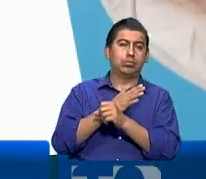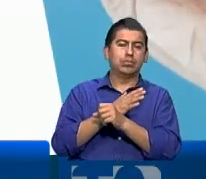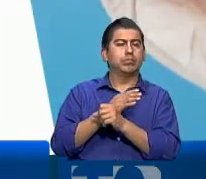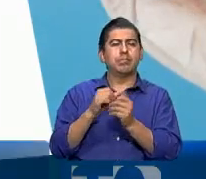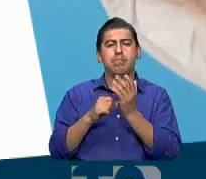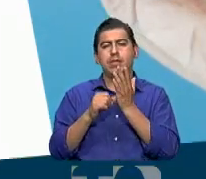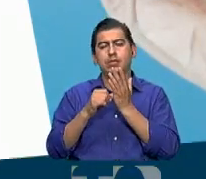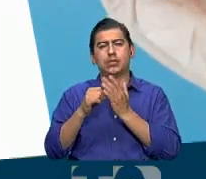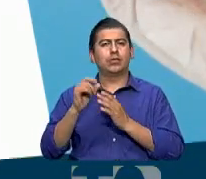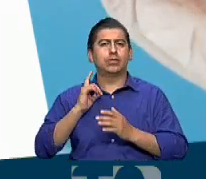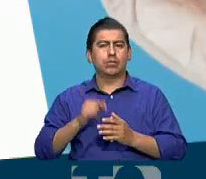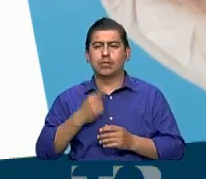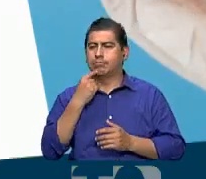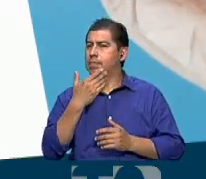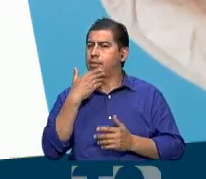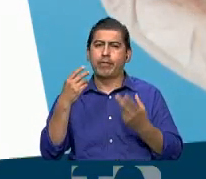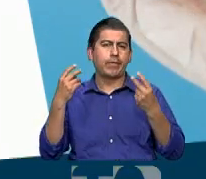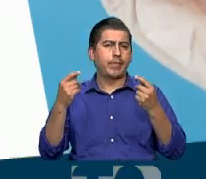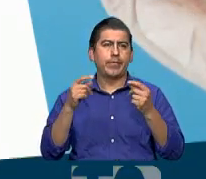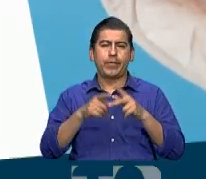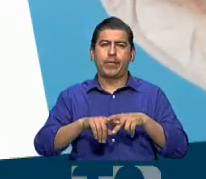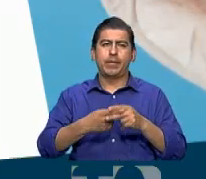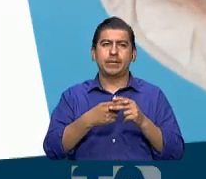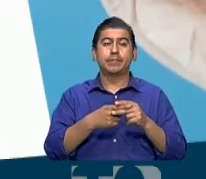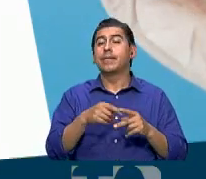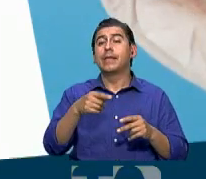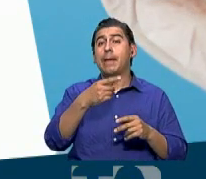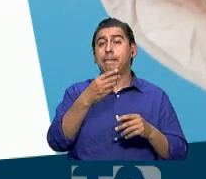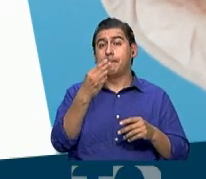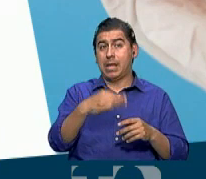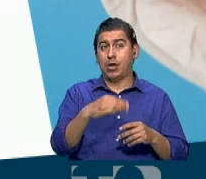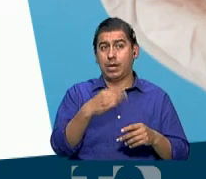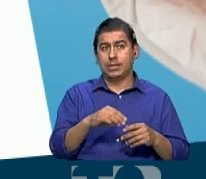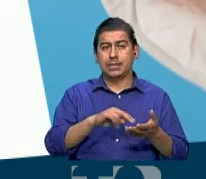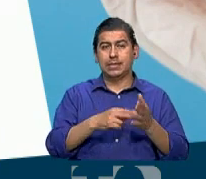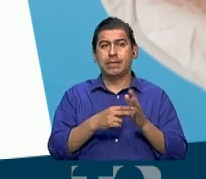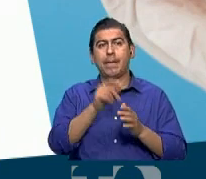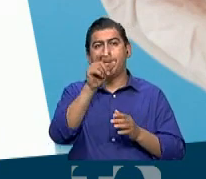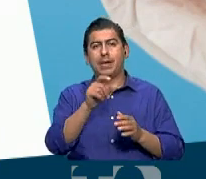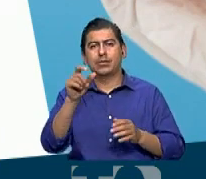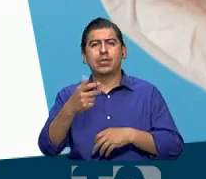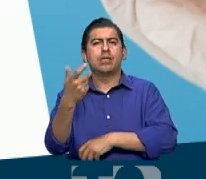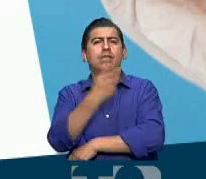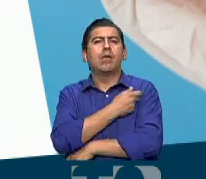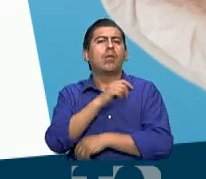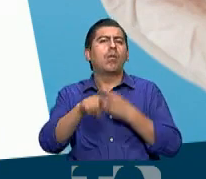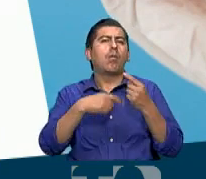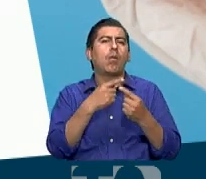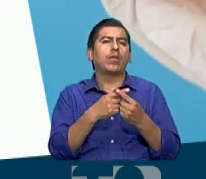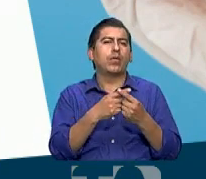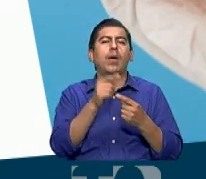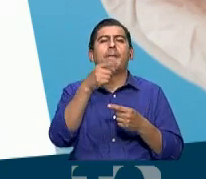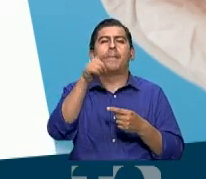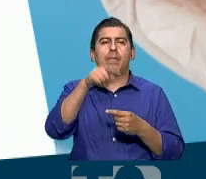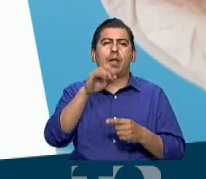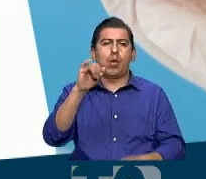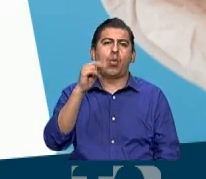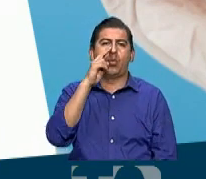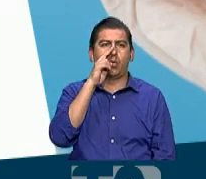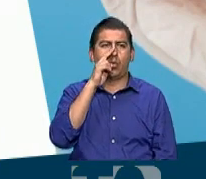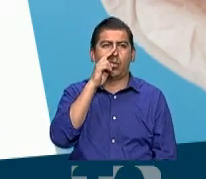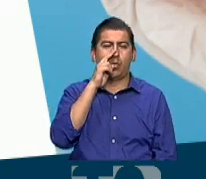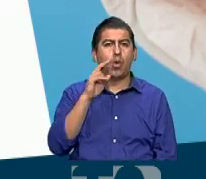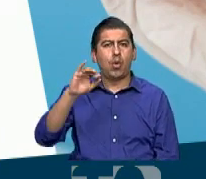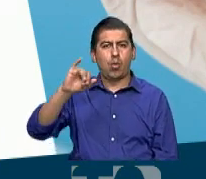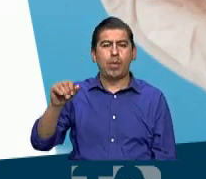Según el cronograma del Ministerio de Salud Pública, este miércoles pueden acercarse a vacunar las personas que recibieron su segunda dosis el 1 de junio, este